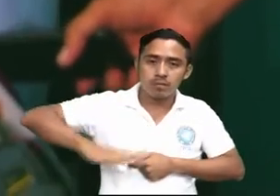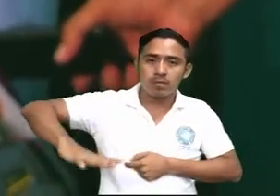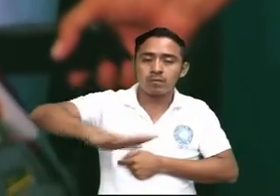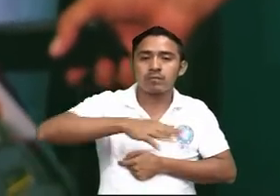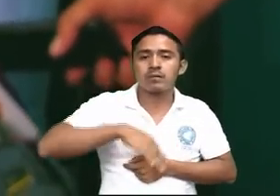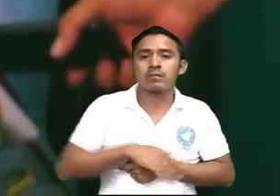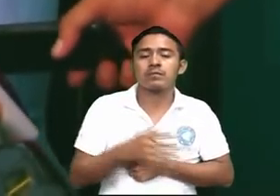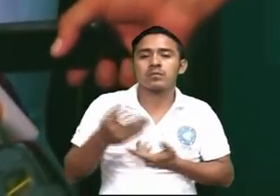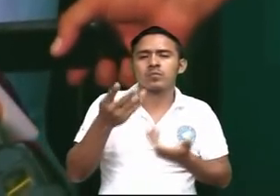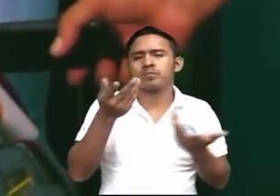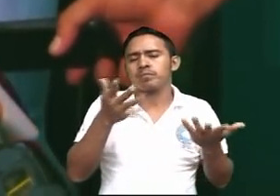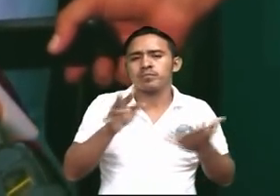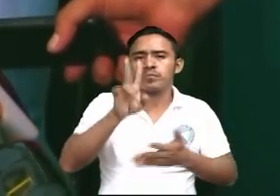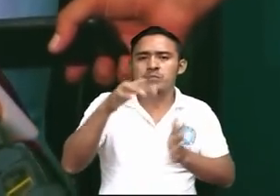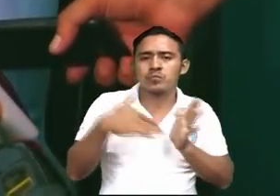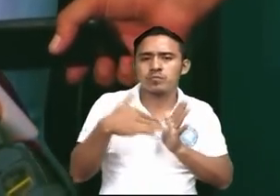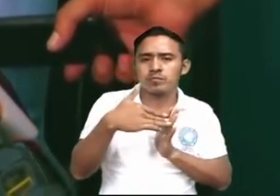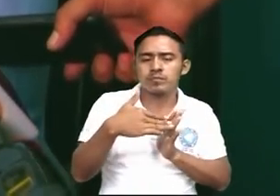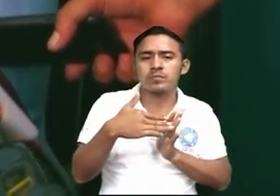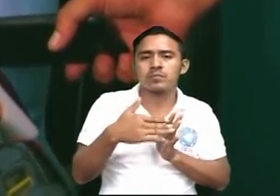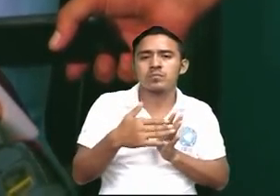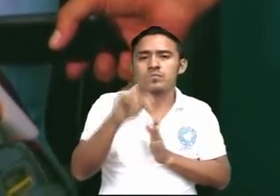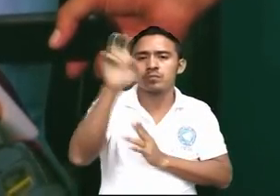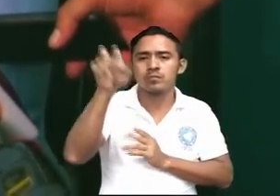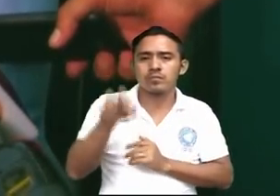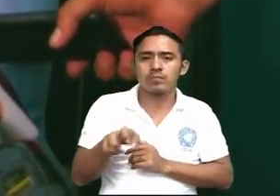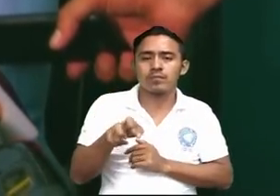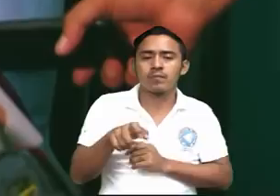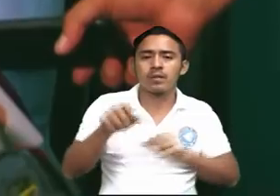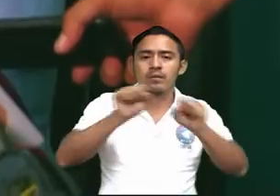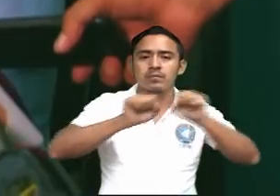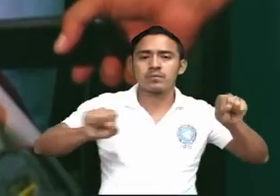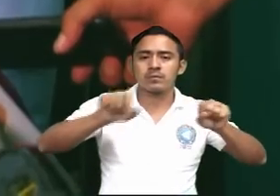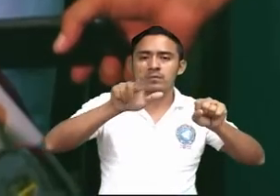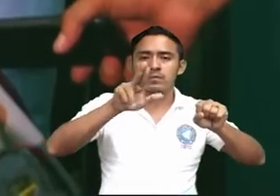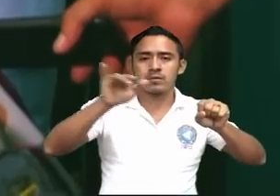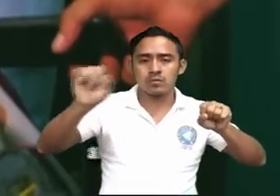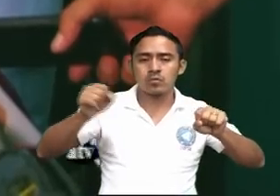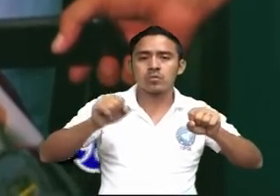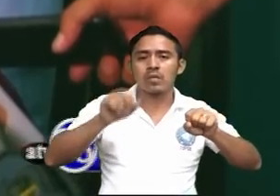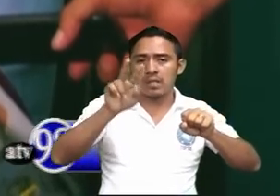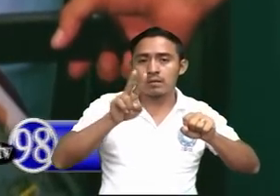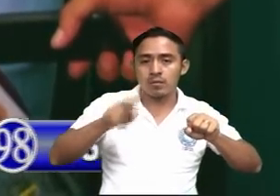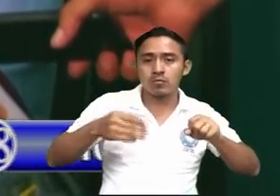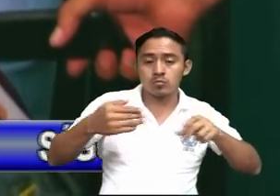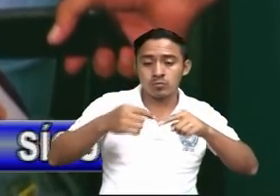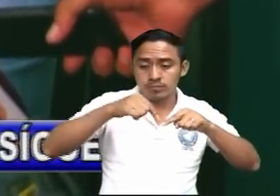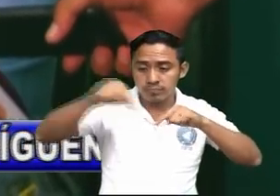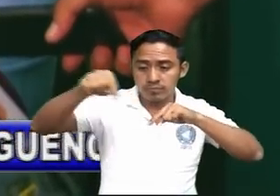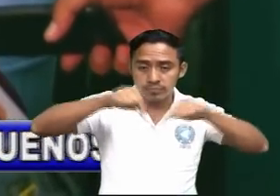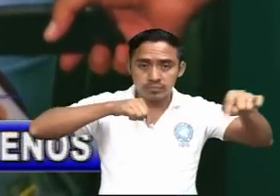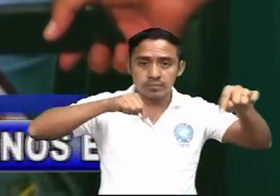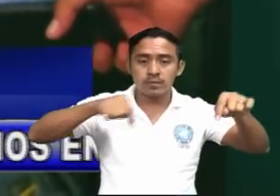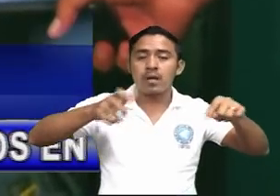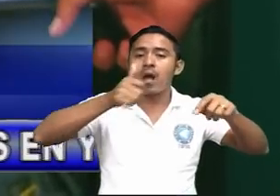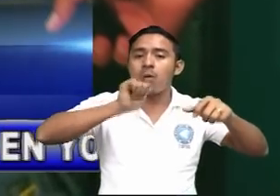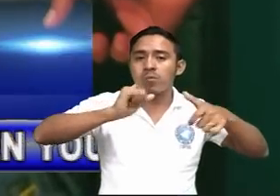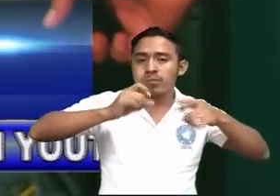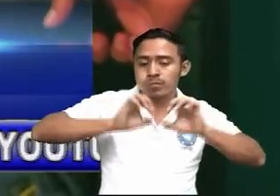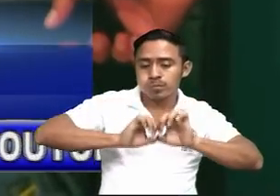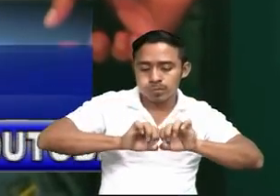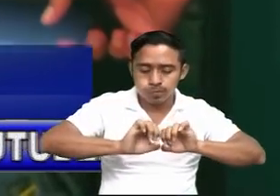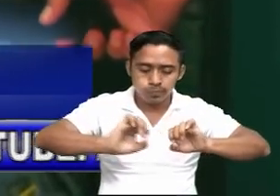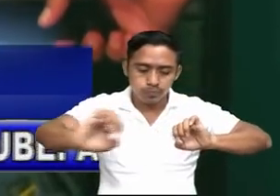con una inversión de 2 millones de córdobas. En San Lucas, el mejoramiento de dos sistemas de distribución domiciliar de agua